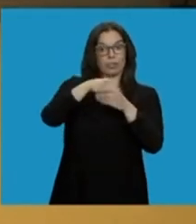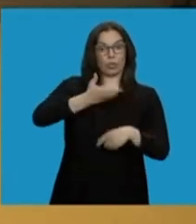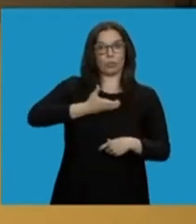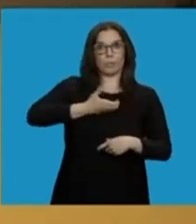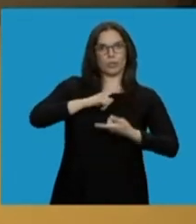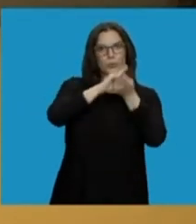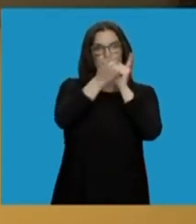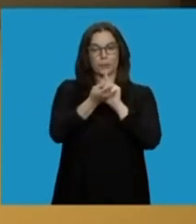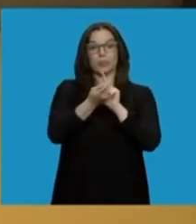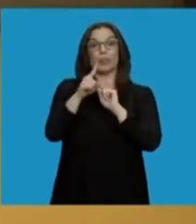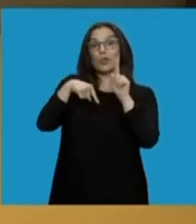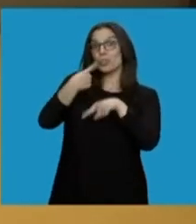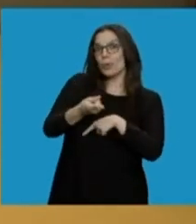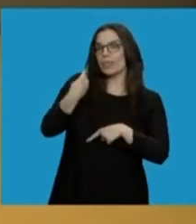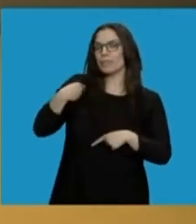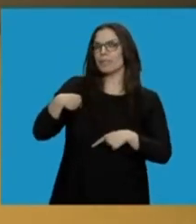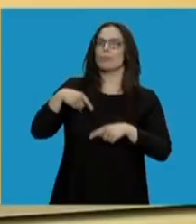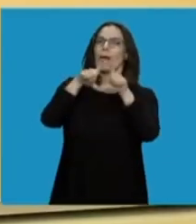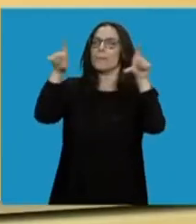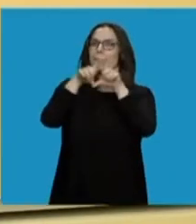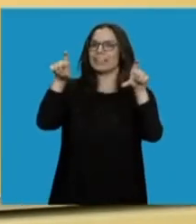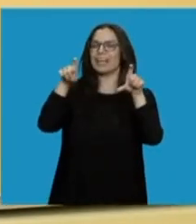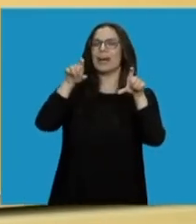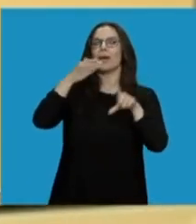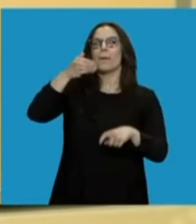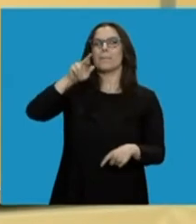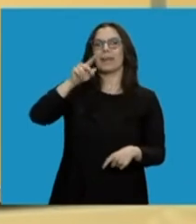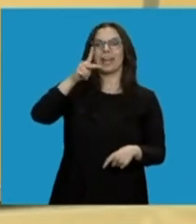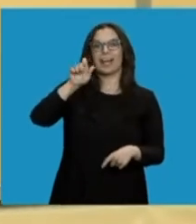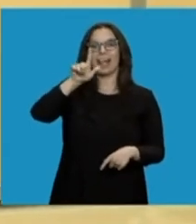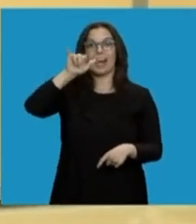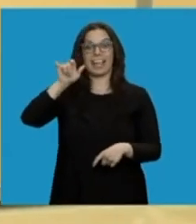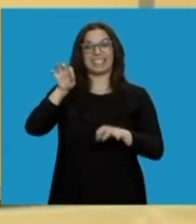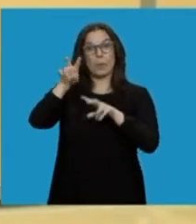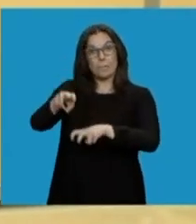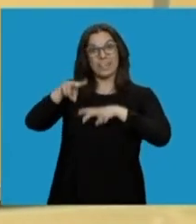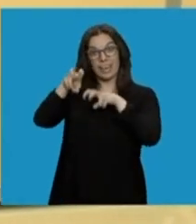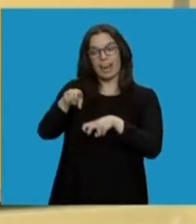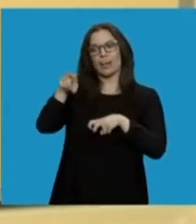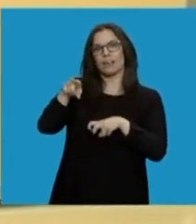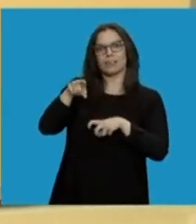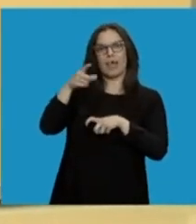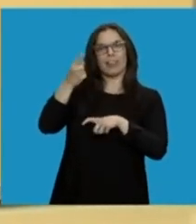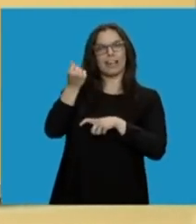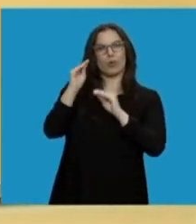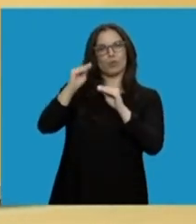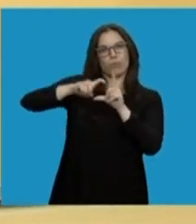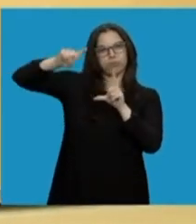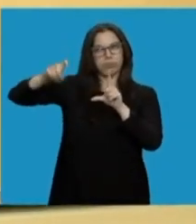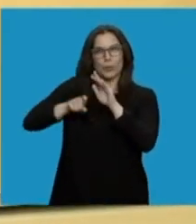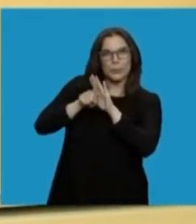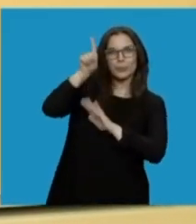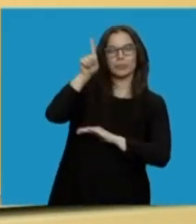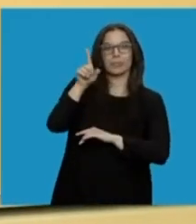bolsa de Valkyrie Minera se dispararon al entender que la nueva corporación municipal concedería las licencias necesarias para la instalación de